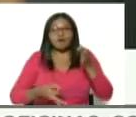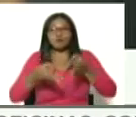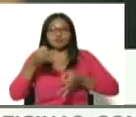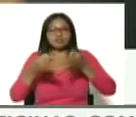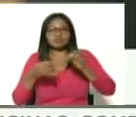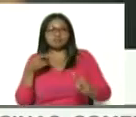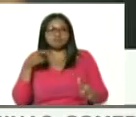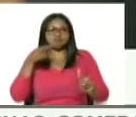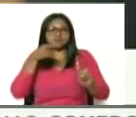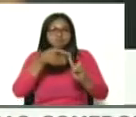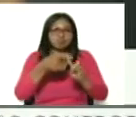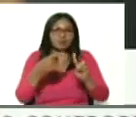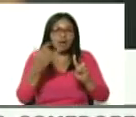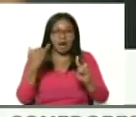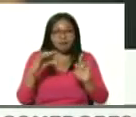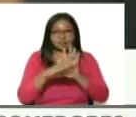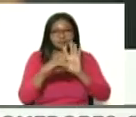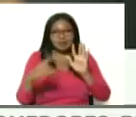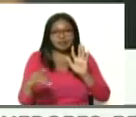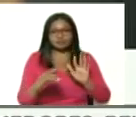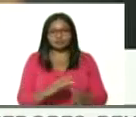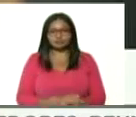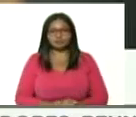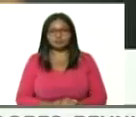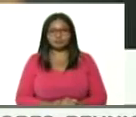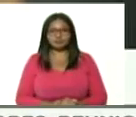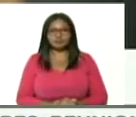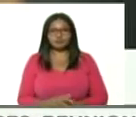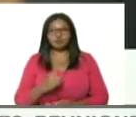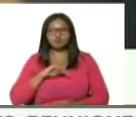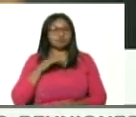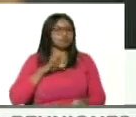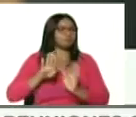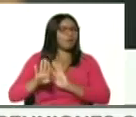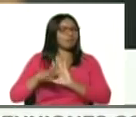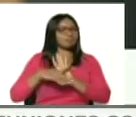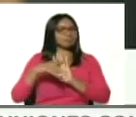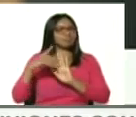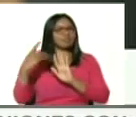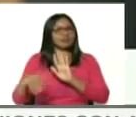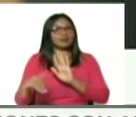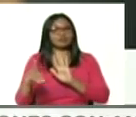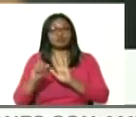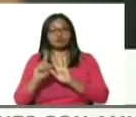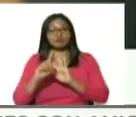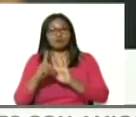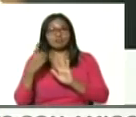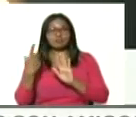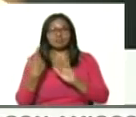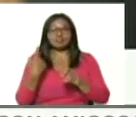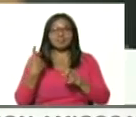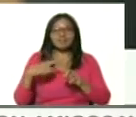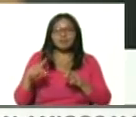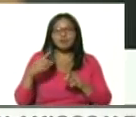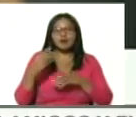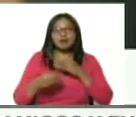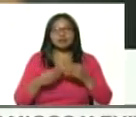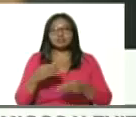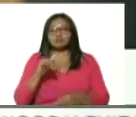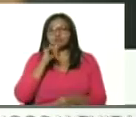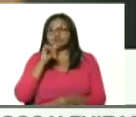viabilidad al Estado de derecho. No es que neguemos el Estado de derecho, sino que el Estado de derecho no es viable. Era simplemente un